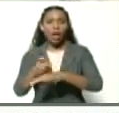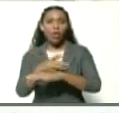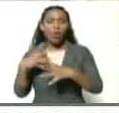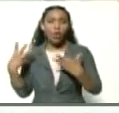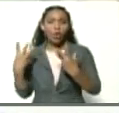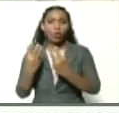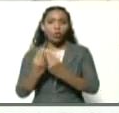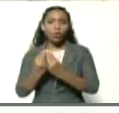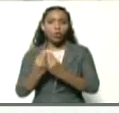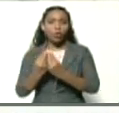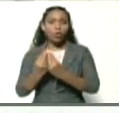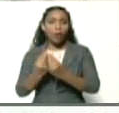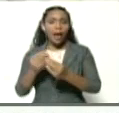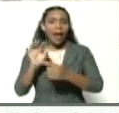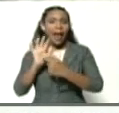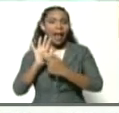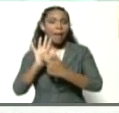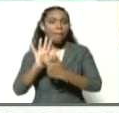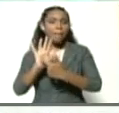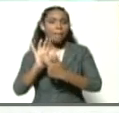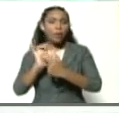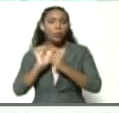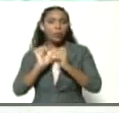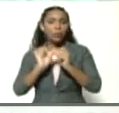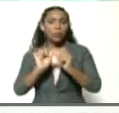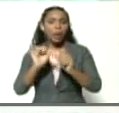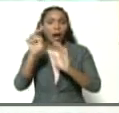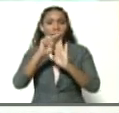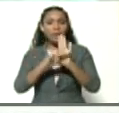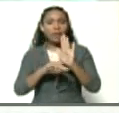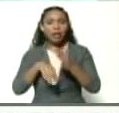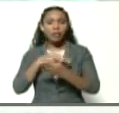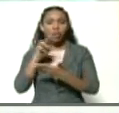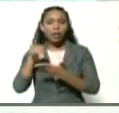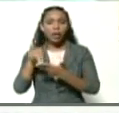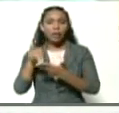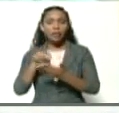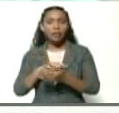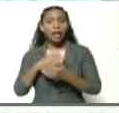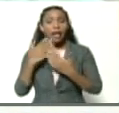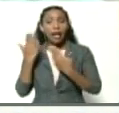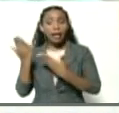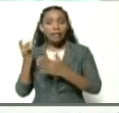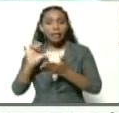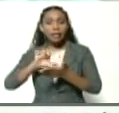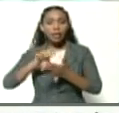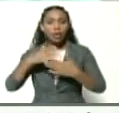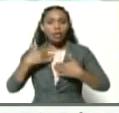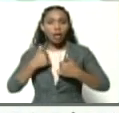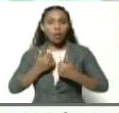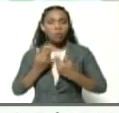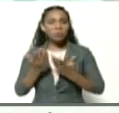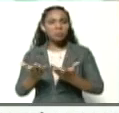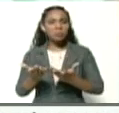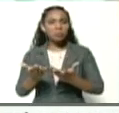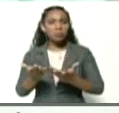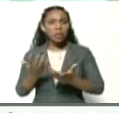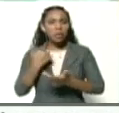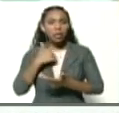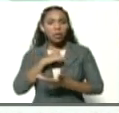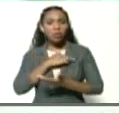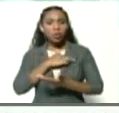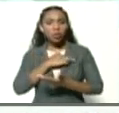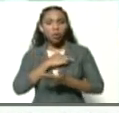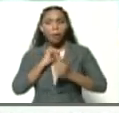José Vázquez. Un ejemplo a seguir a nivel nacional. Este centro de salud nos va a nosotros